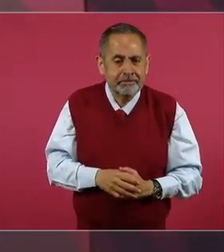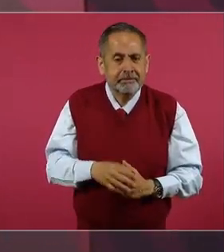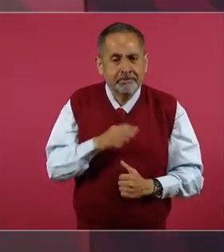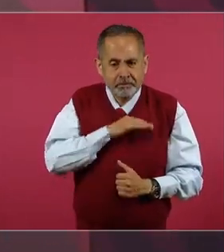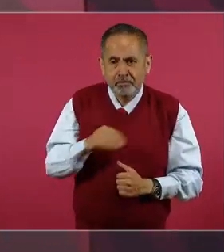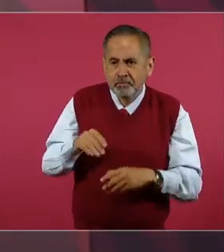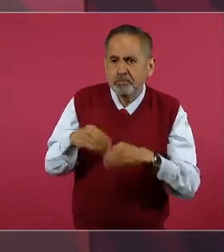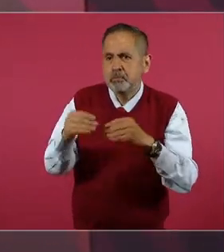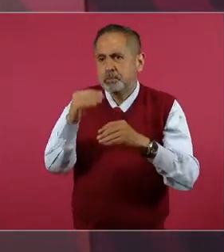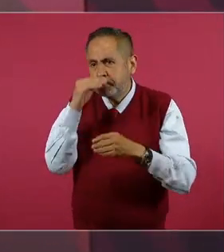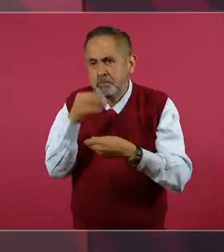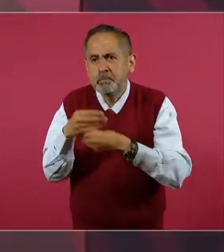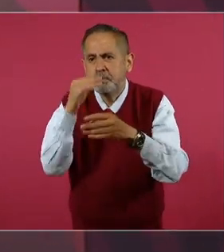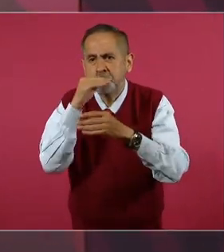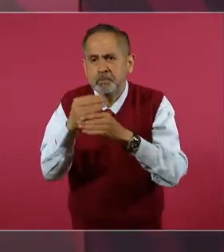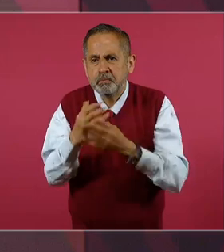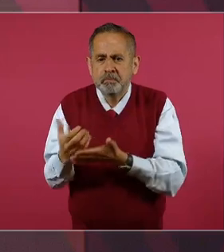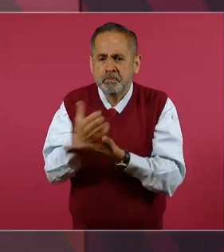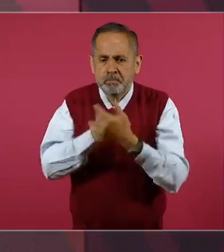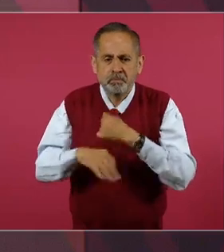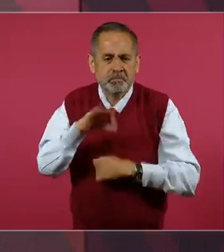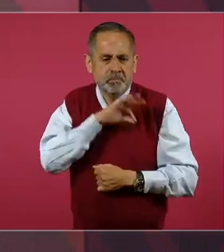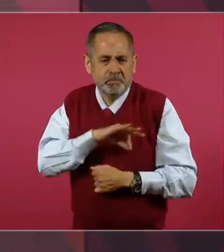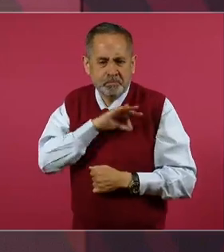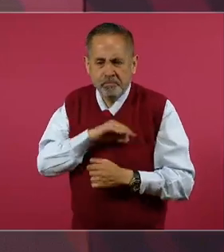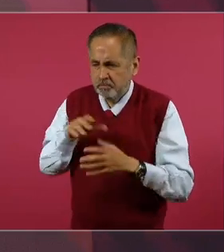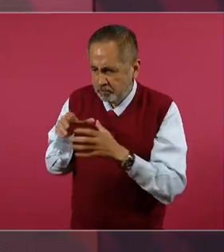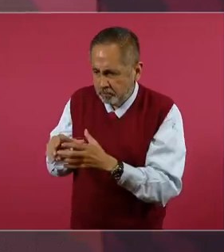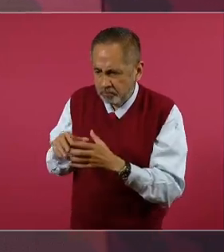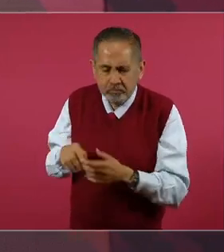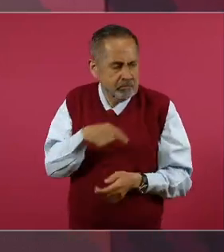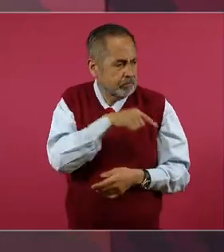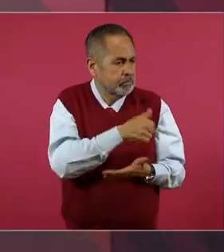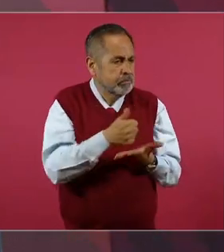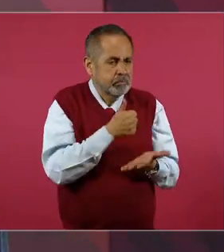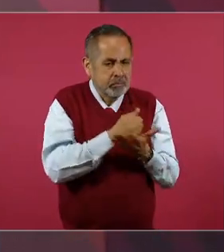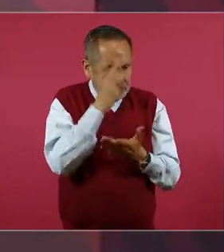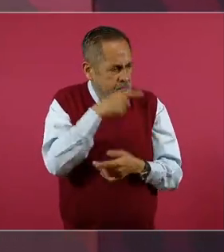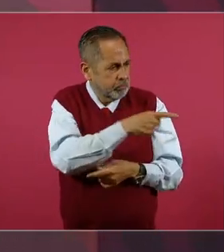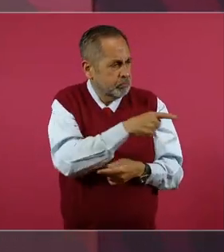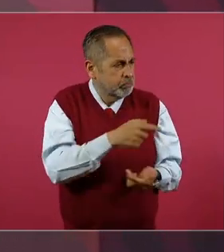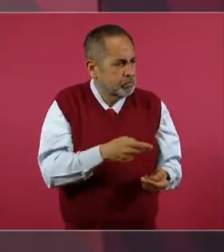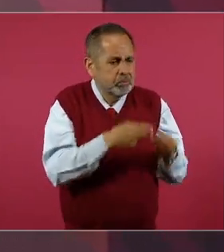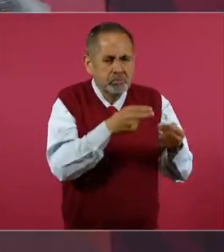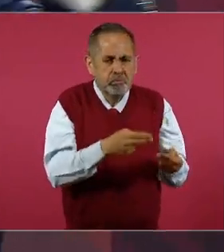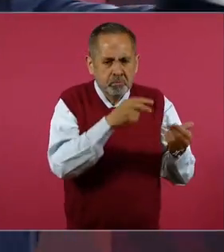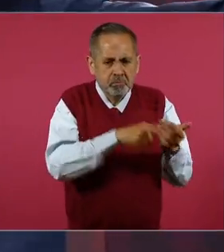utilidades razonables dando el servicio aquí en la Ciudad de México para